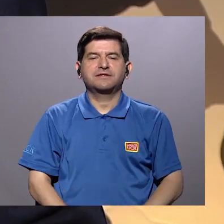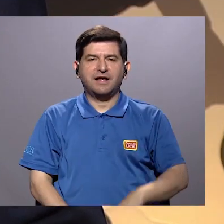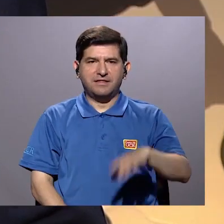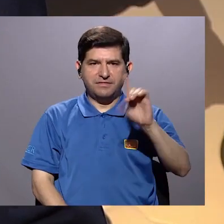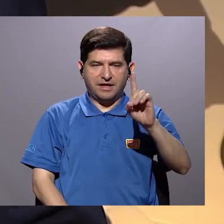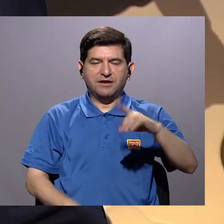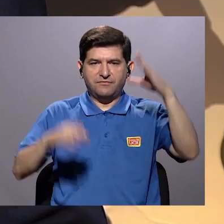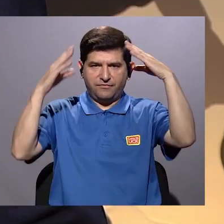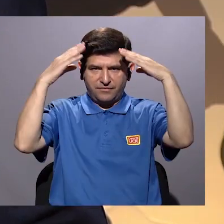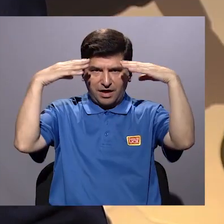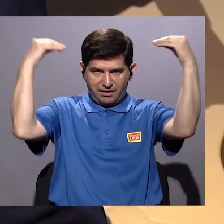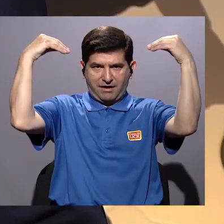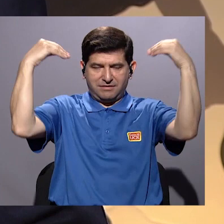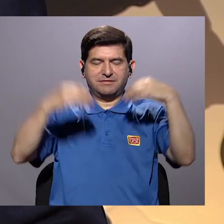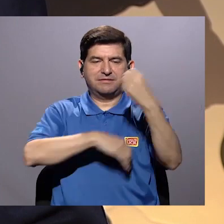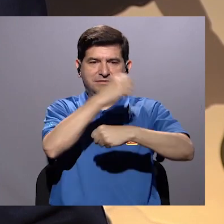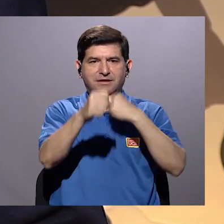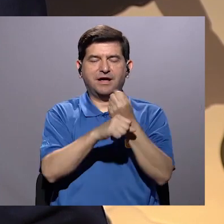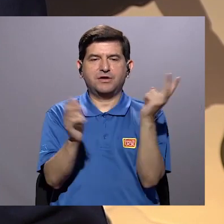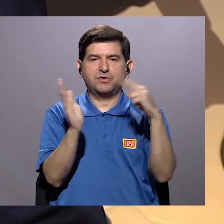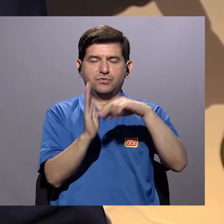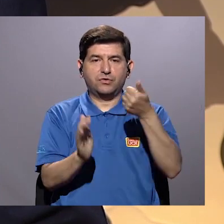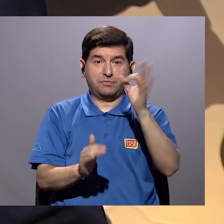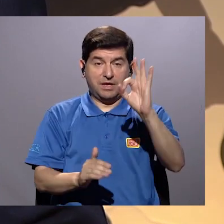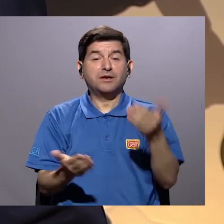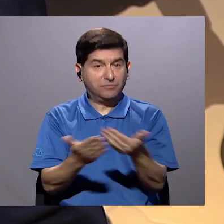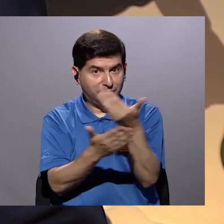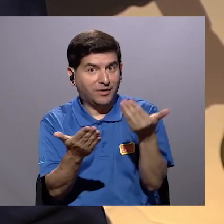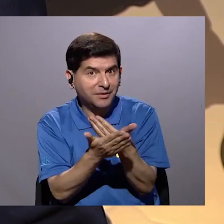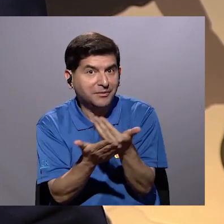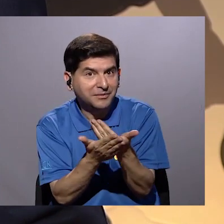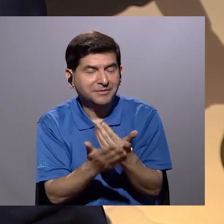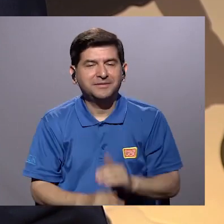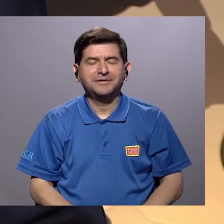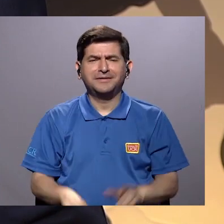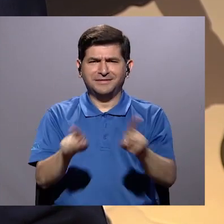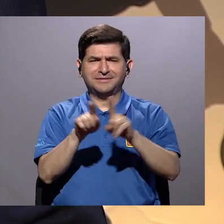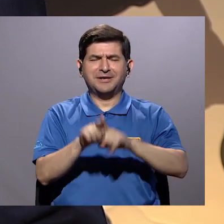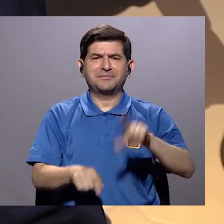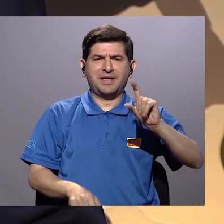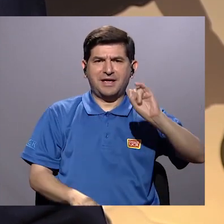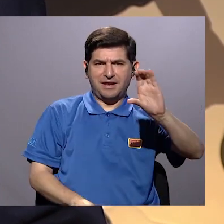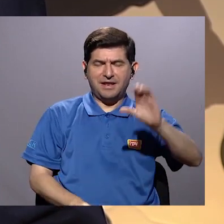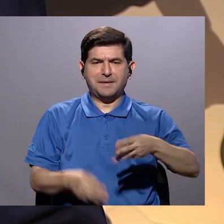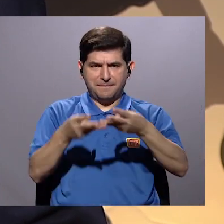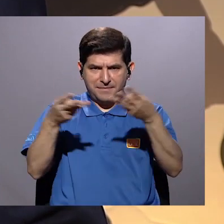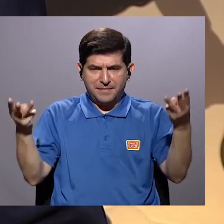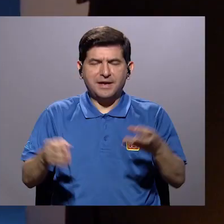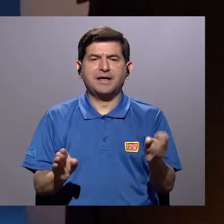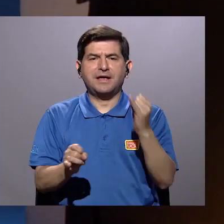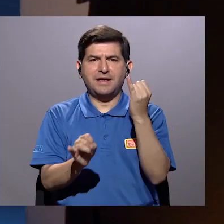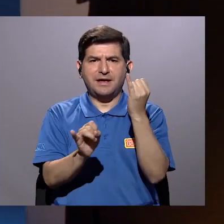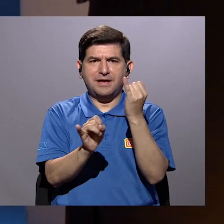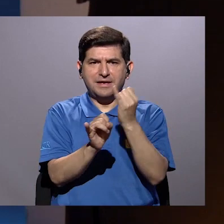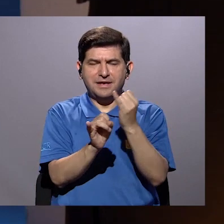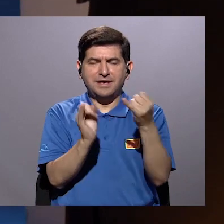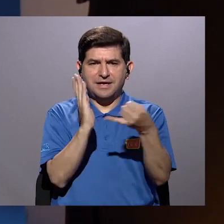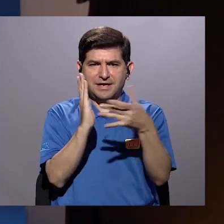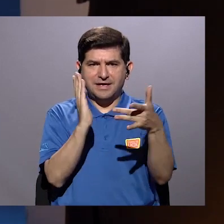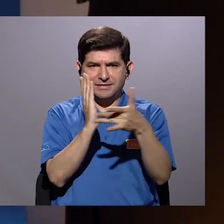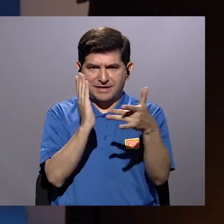en Holanda, del año 2019, bastante reciente. Tiene también una licenciatura en materiales del Instituto Tecnológico de Costa